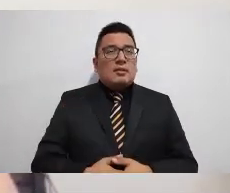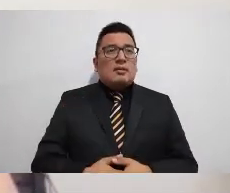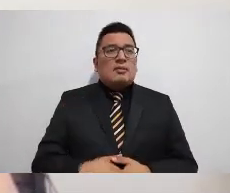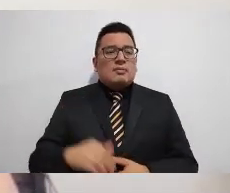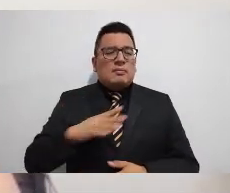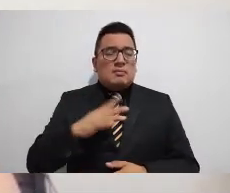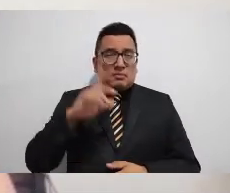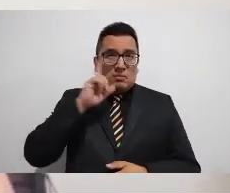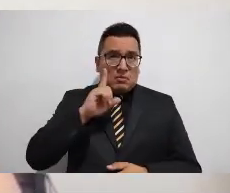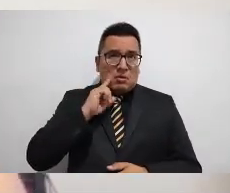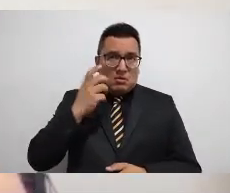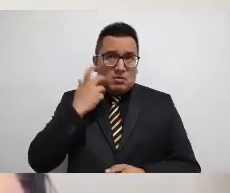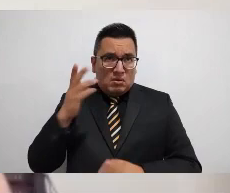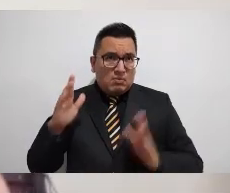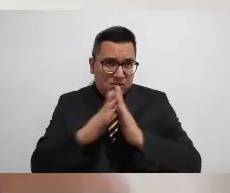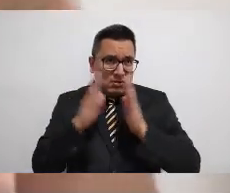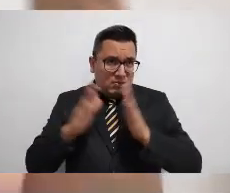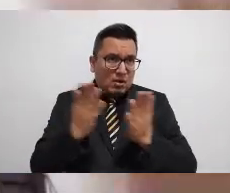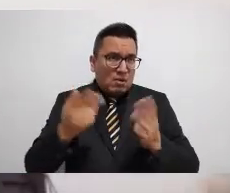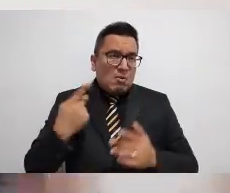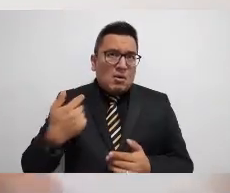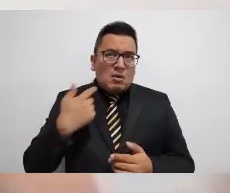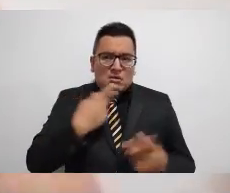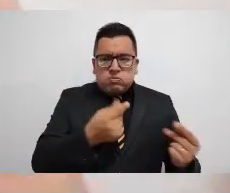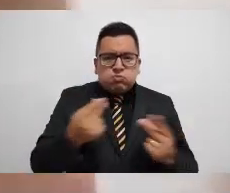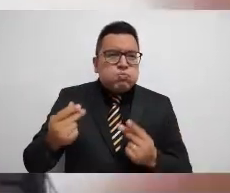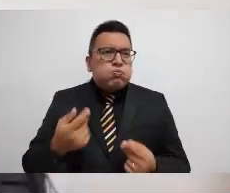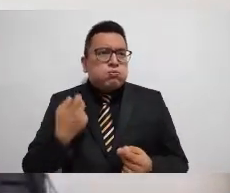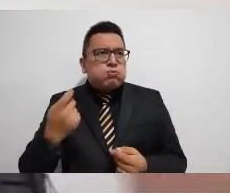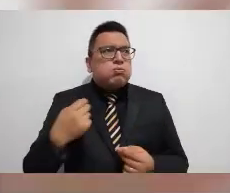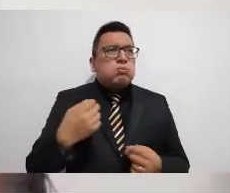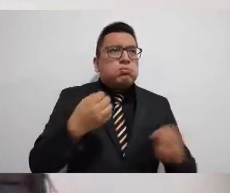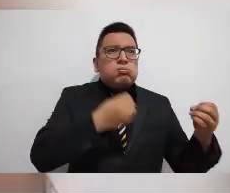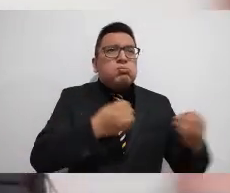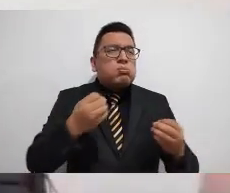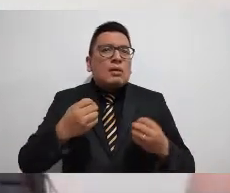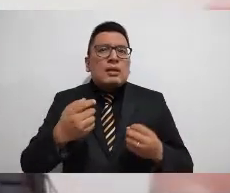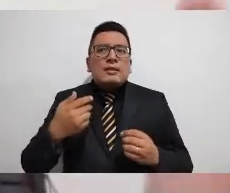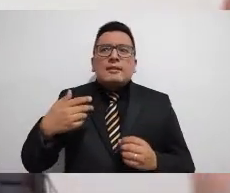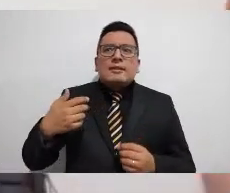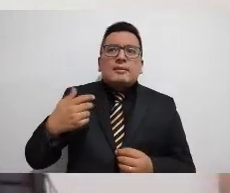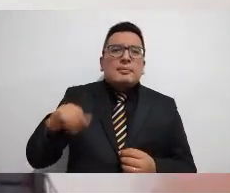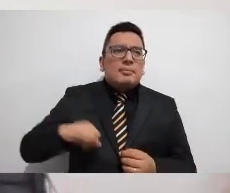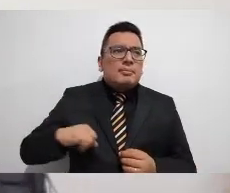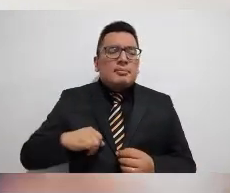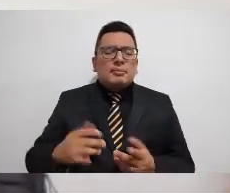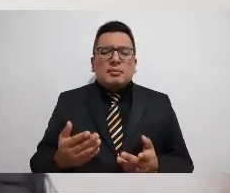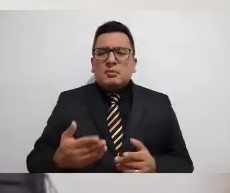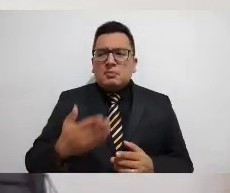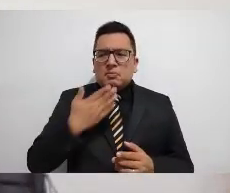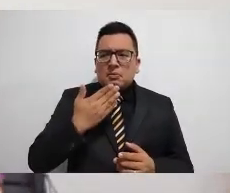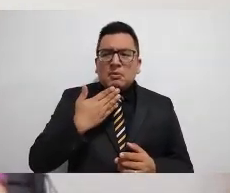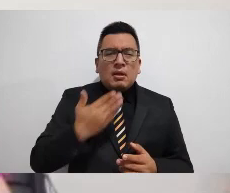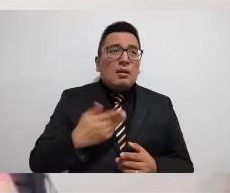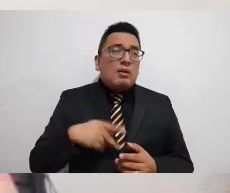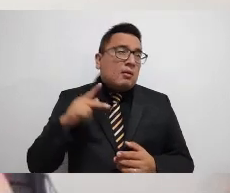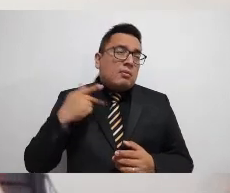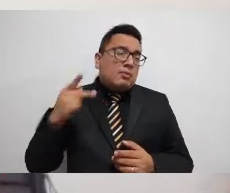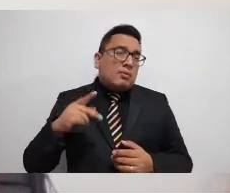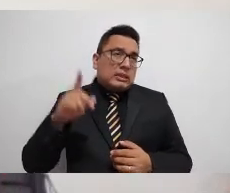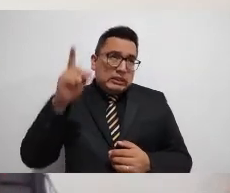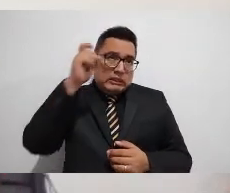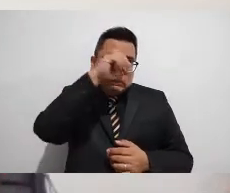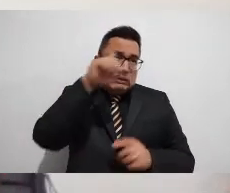cuando hay mujeres que sí quieren participar, que son muy activas en la comunidad, que tienen interés en participar, pues se enfrentan otros